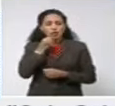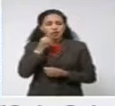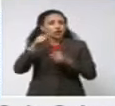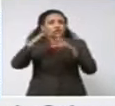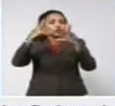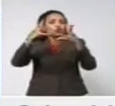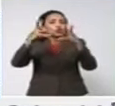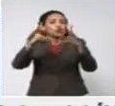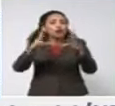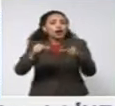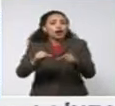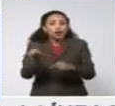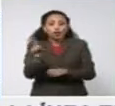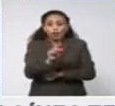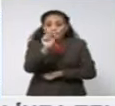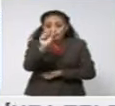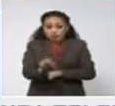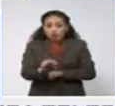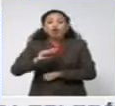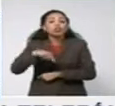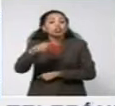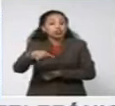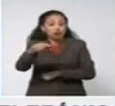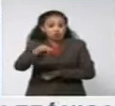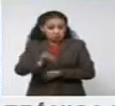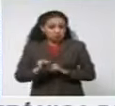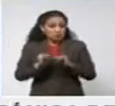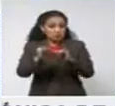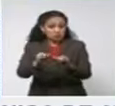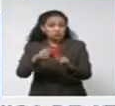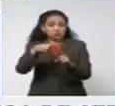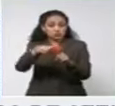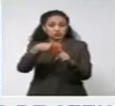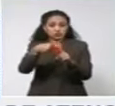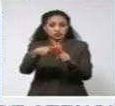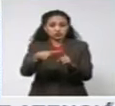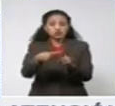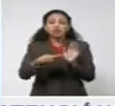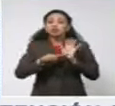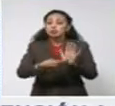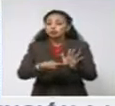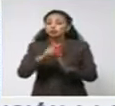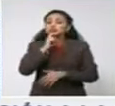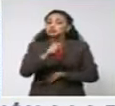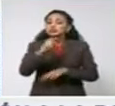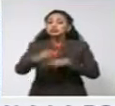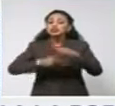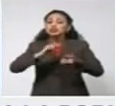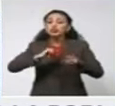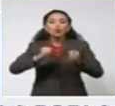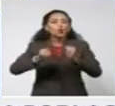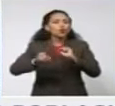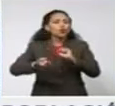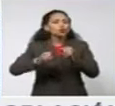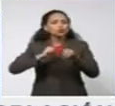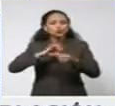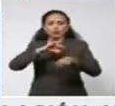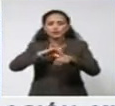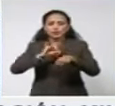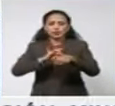casos diarios y demuestra lo difícil que se ha hecho el control de la pandemia.